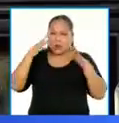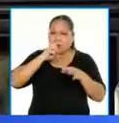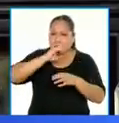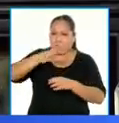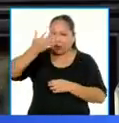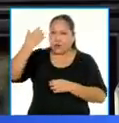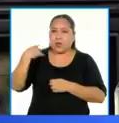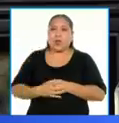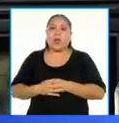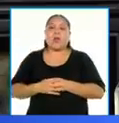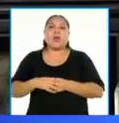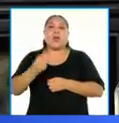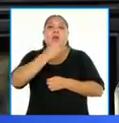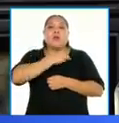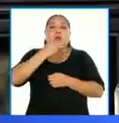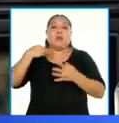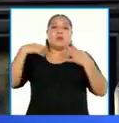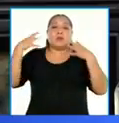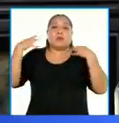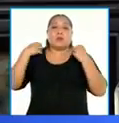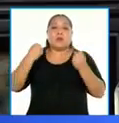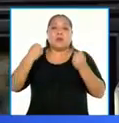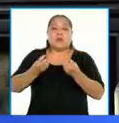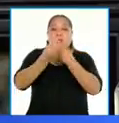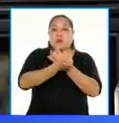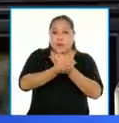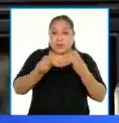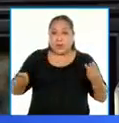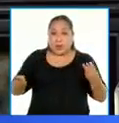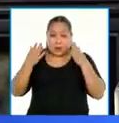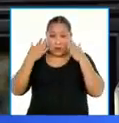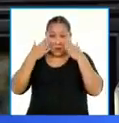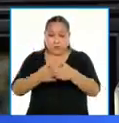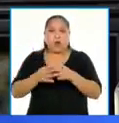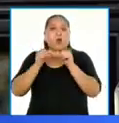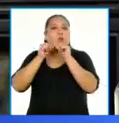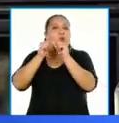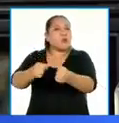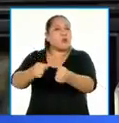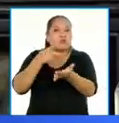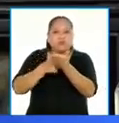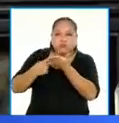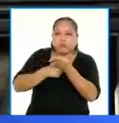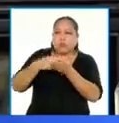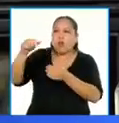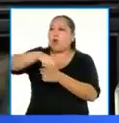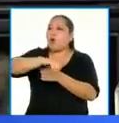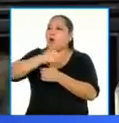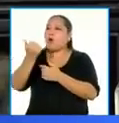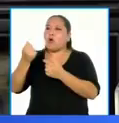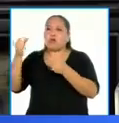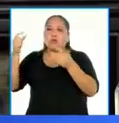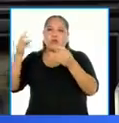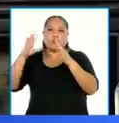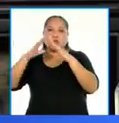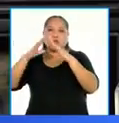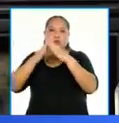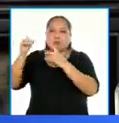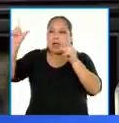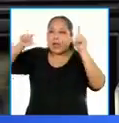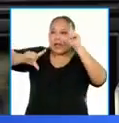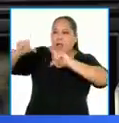de Salud, los equipos correspondientes, continúan negociando con otros laboratorios